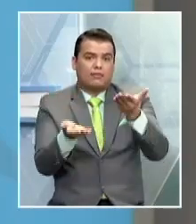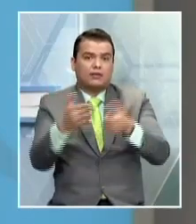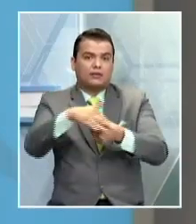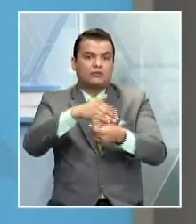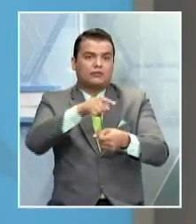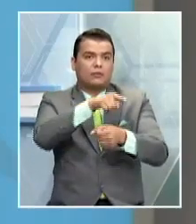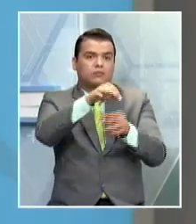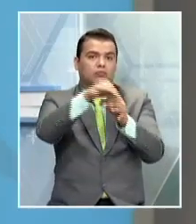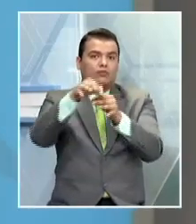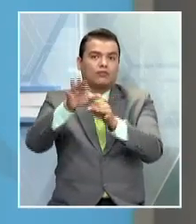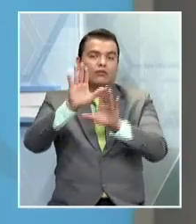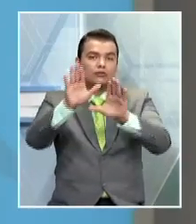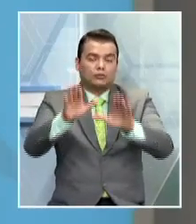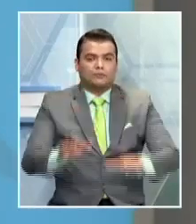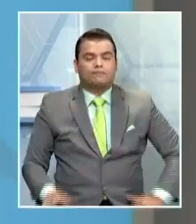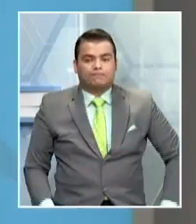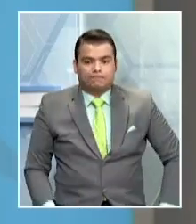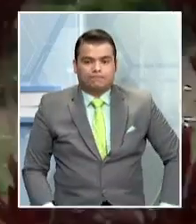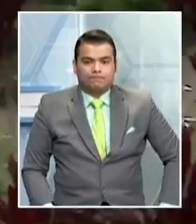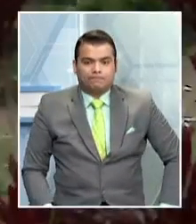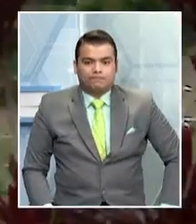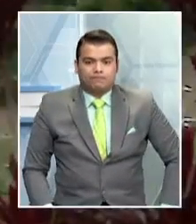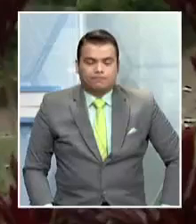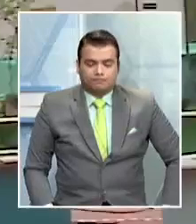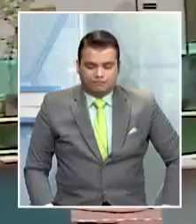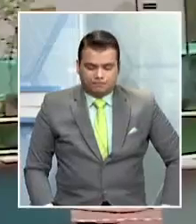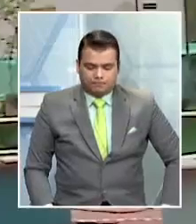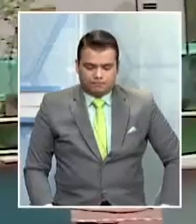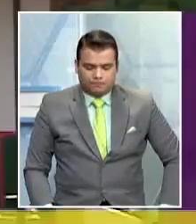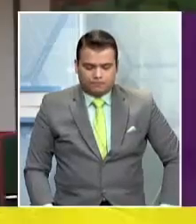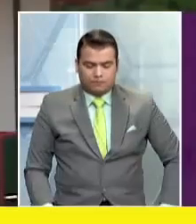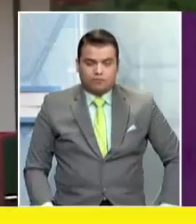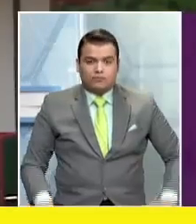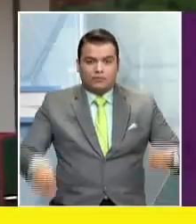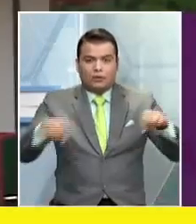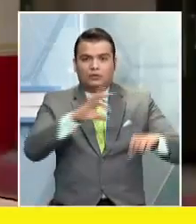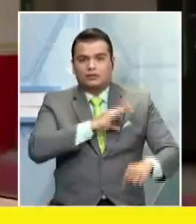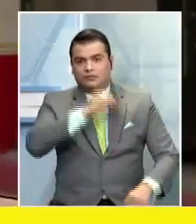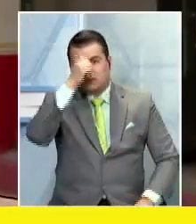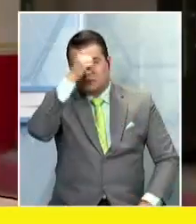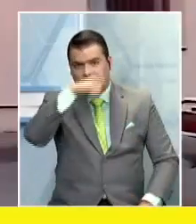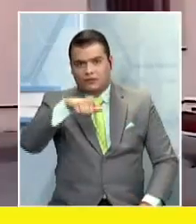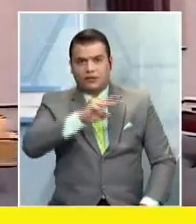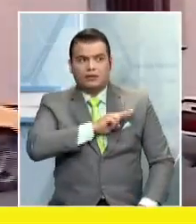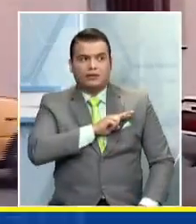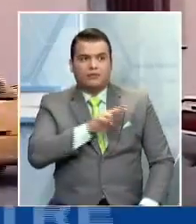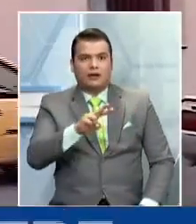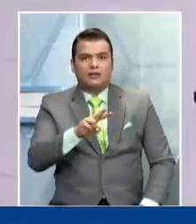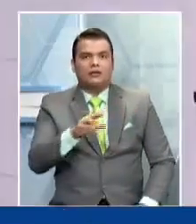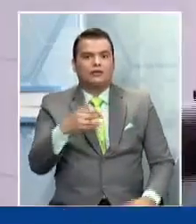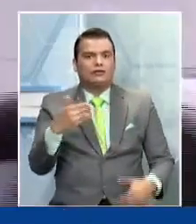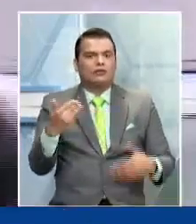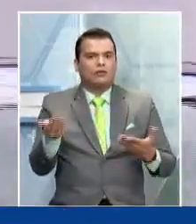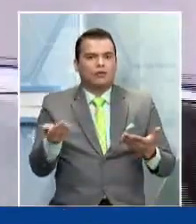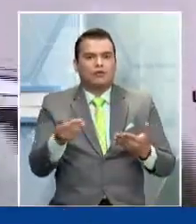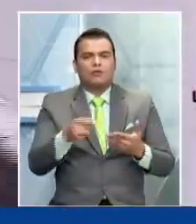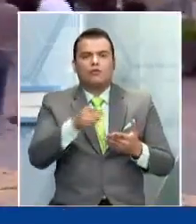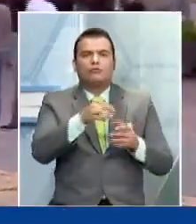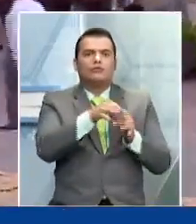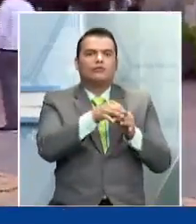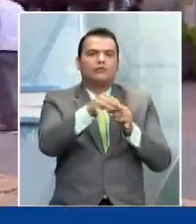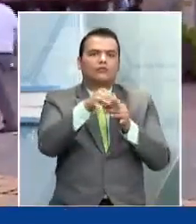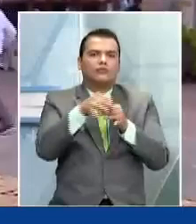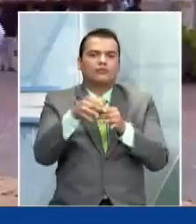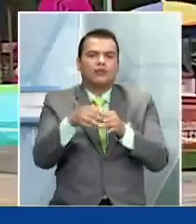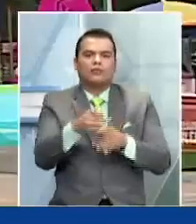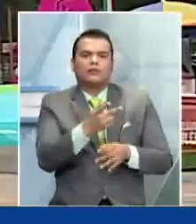ocupación de camas UCI en cada territorio. Para este fin de semana en el Valle del Cauca solo habrá restricción de movilidad entre municipios.